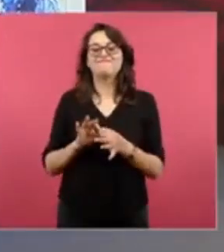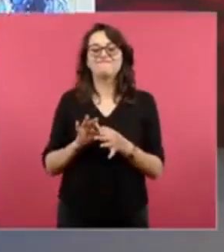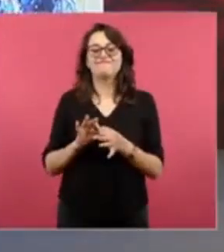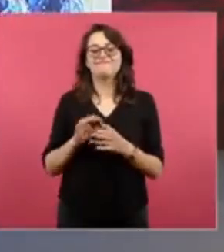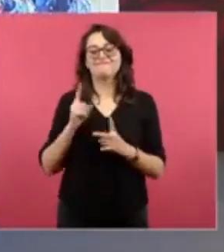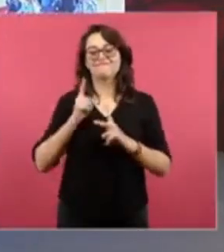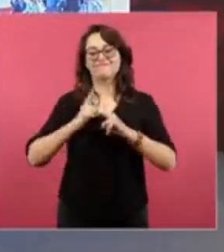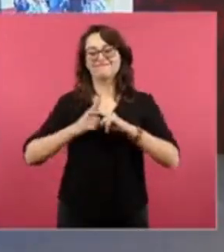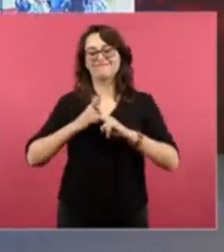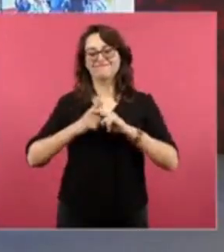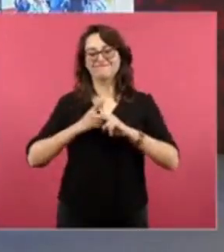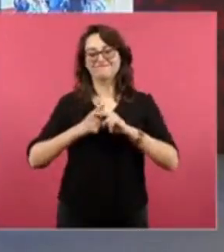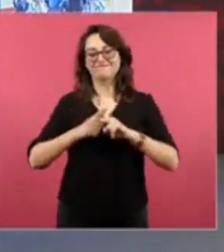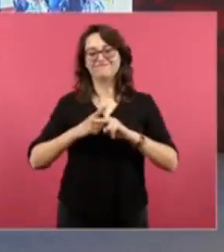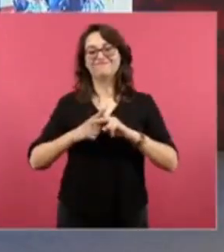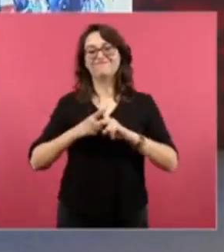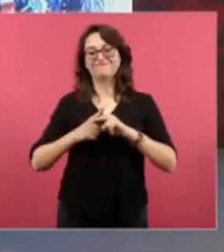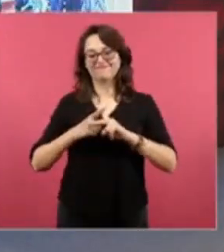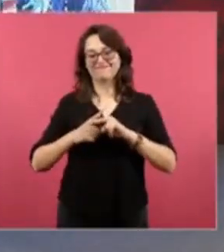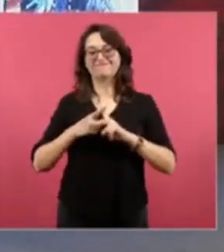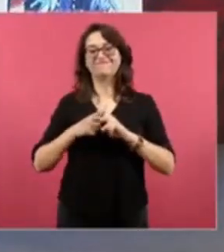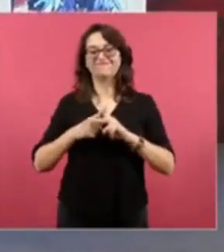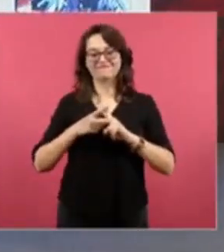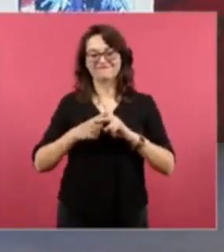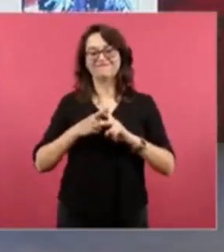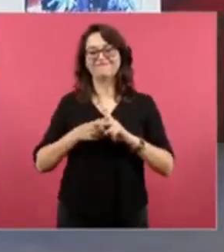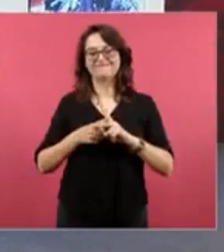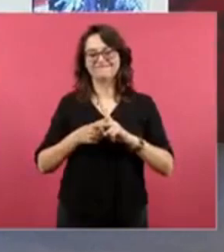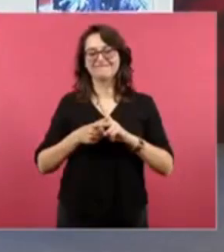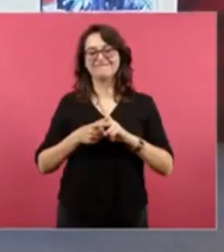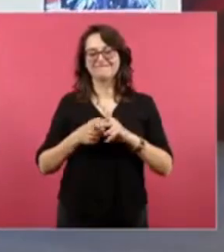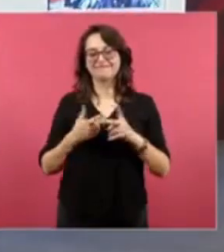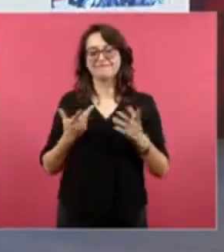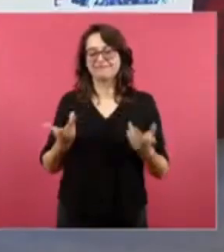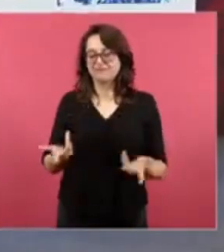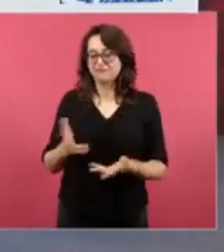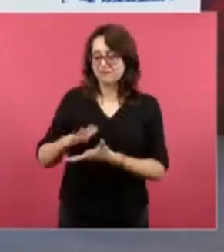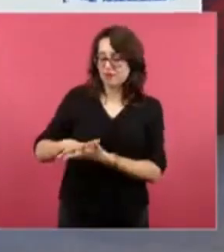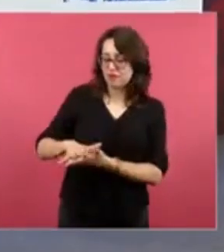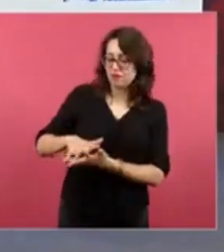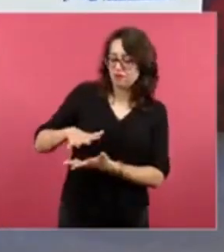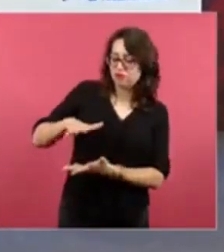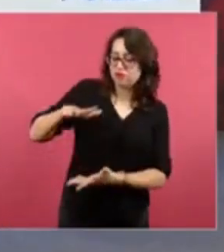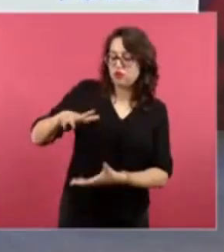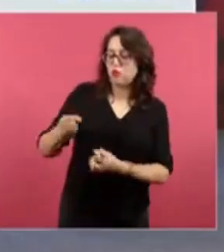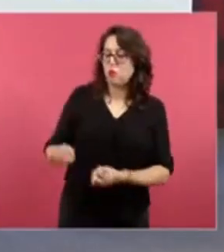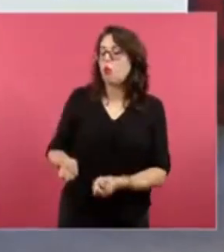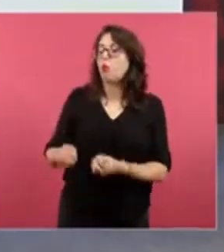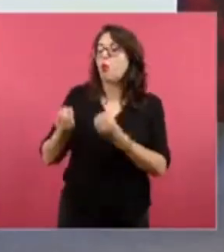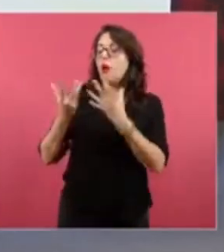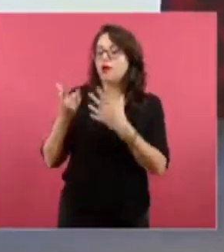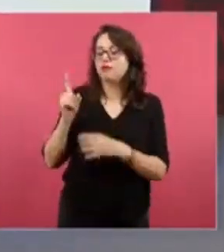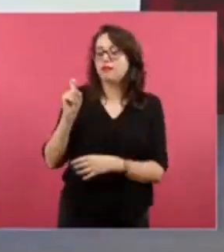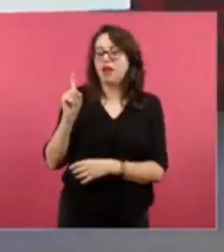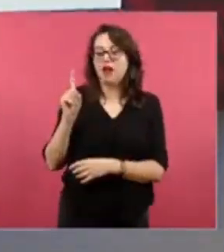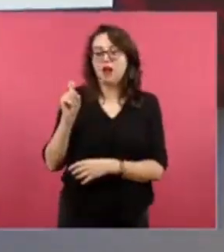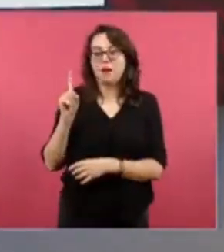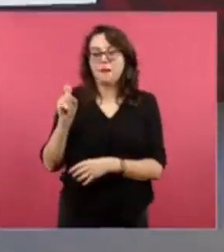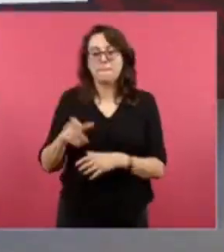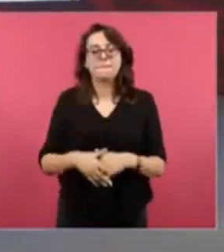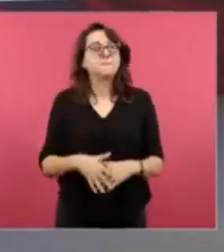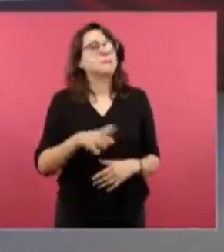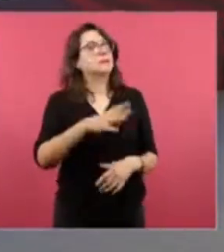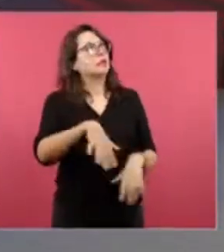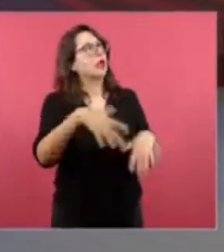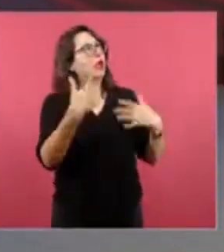con matemáticas. ¿Qué vimos? Capacidad, cantidad de líquido que cabe dentro de un objeto. Maestro,